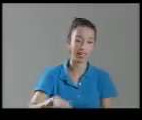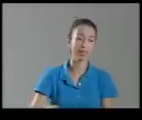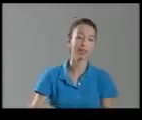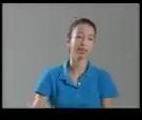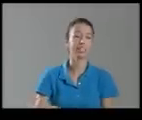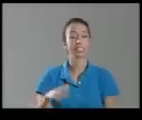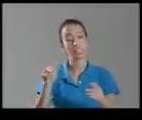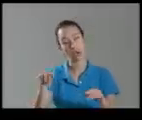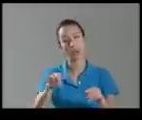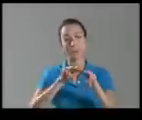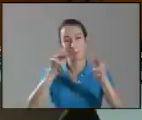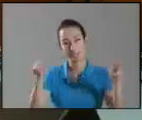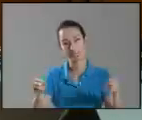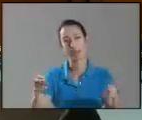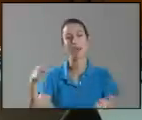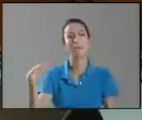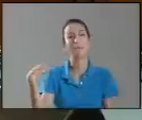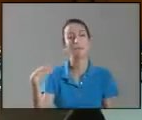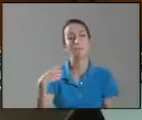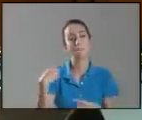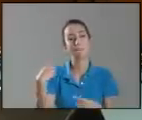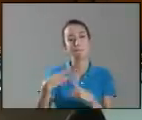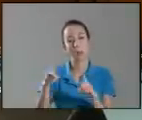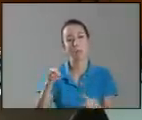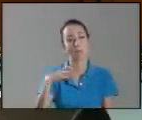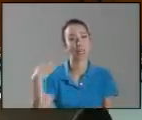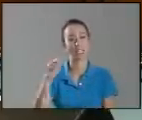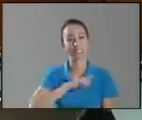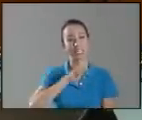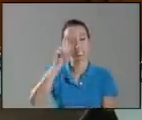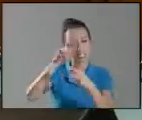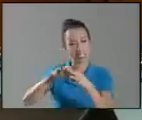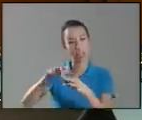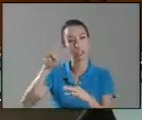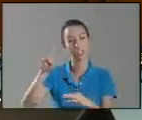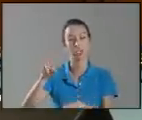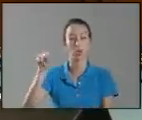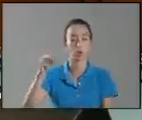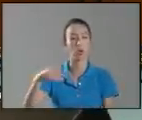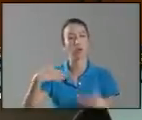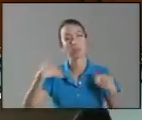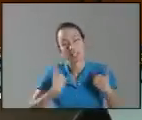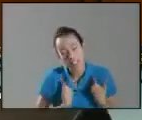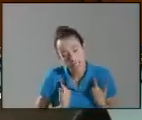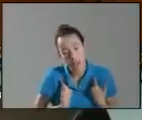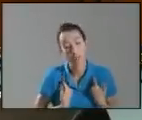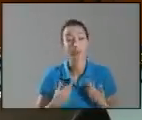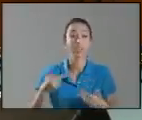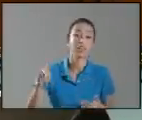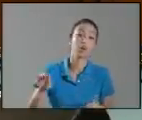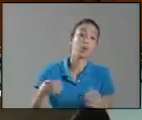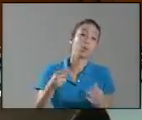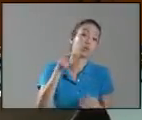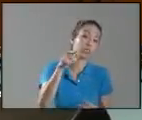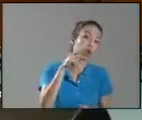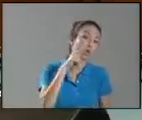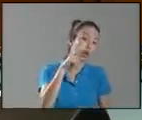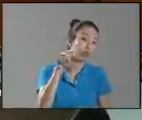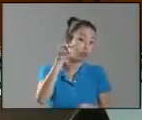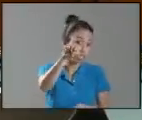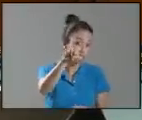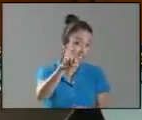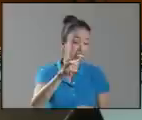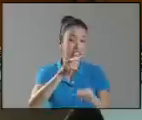volver a utilizar este púlpito, ahora mesa, ¿verdad? Pero es para estar sentadito y evitar